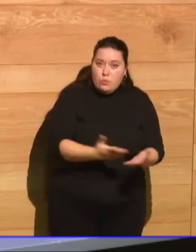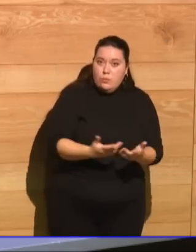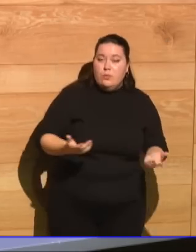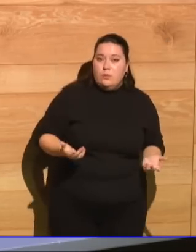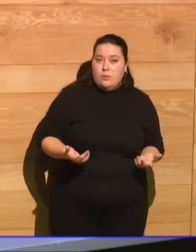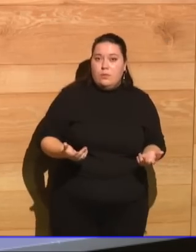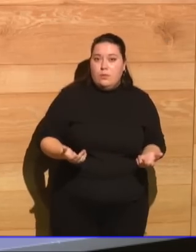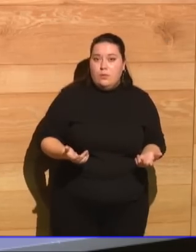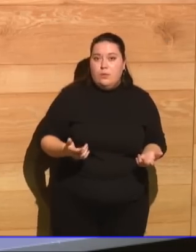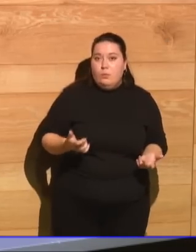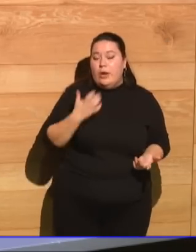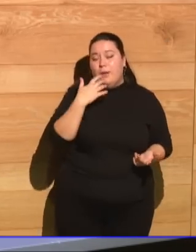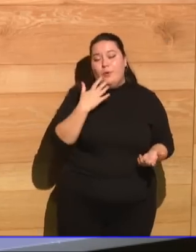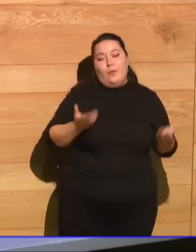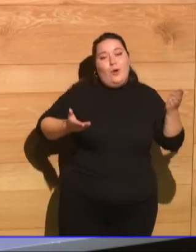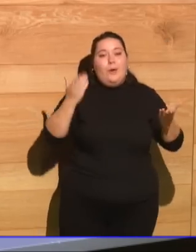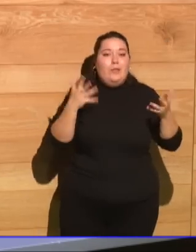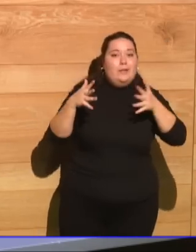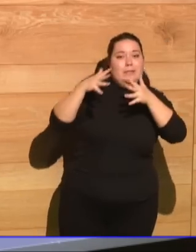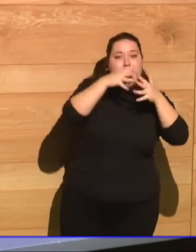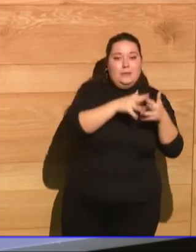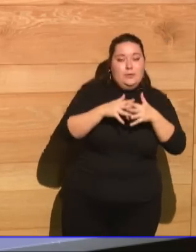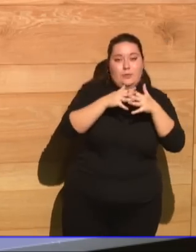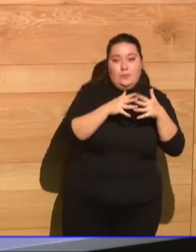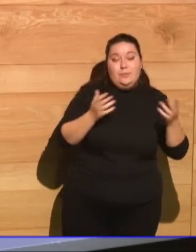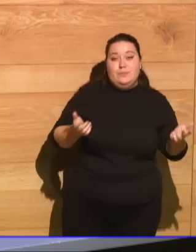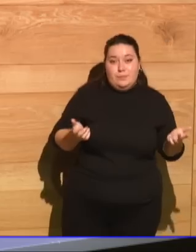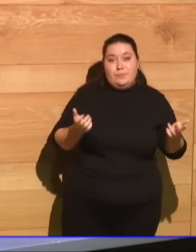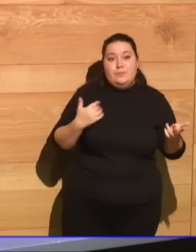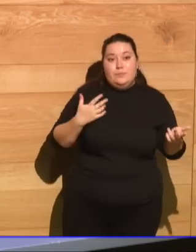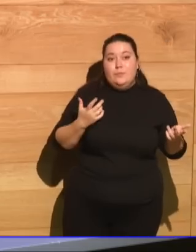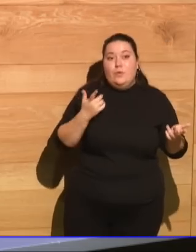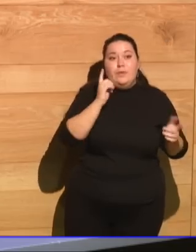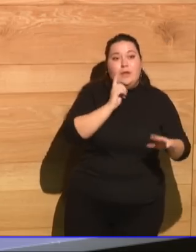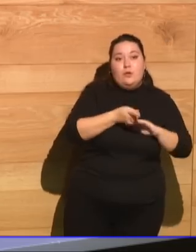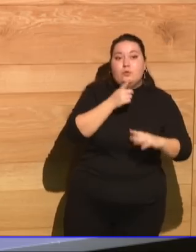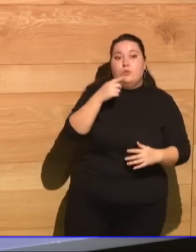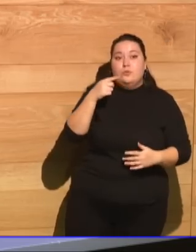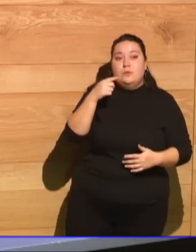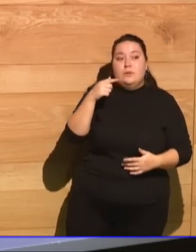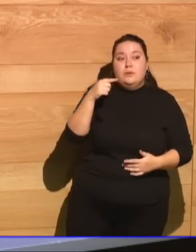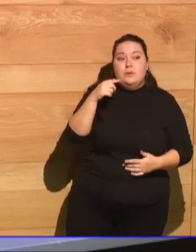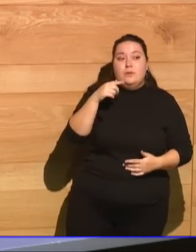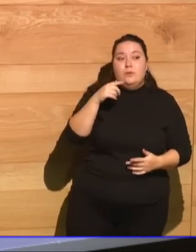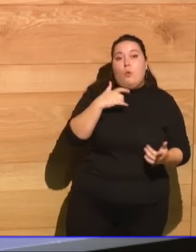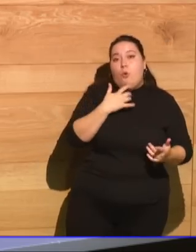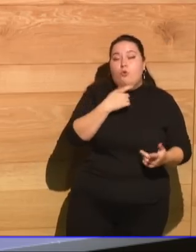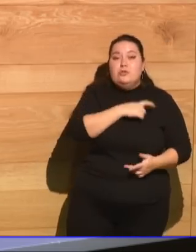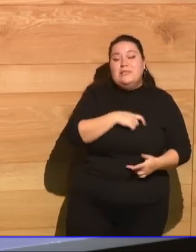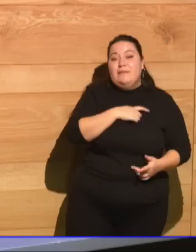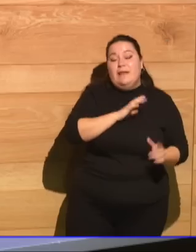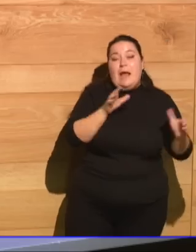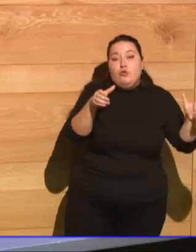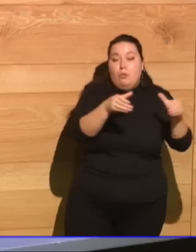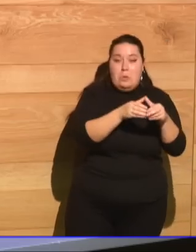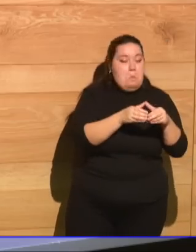sentido estadounidense, por ejemplo. No había los famosos guilds, no había un directors guild, un sindicato de directores que